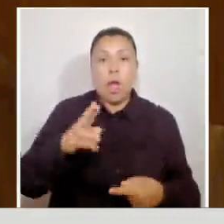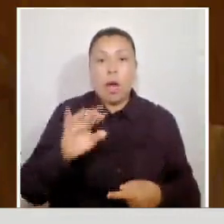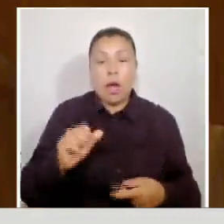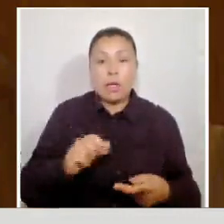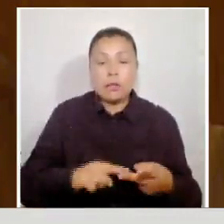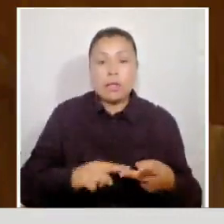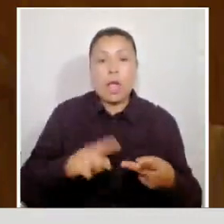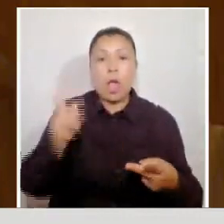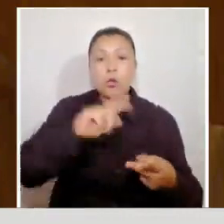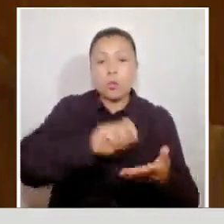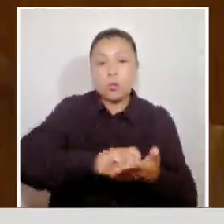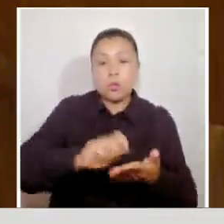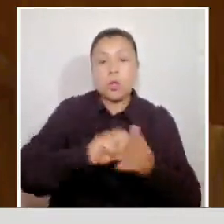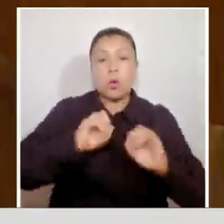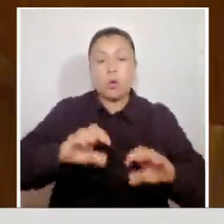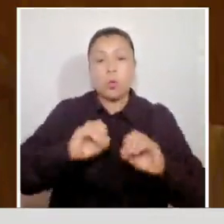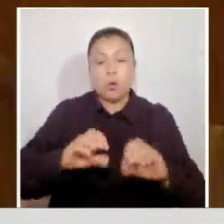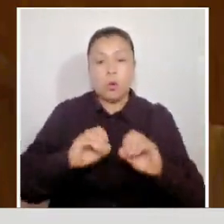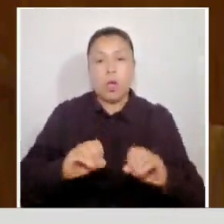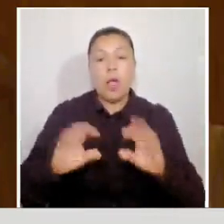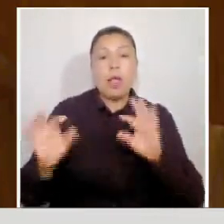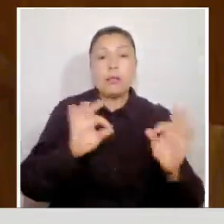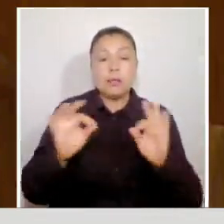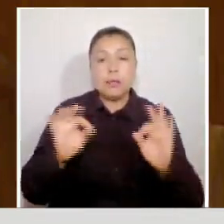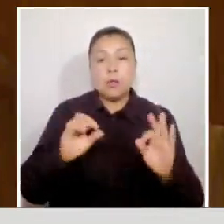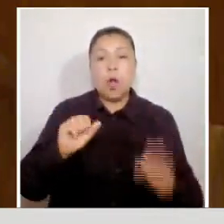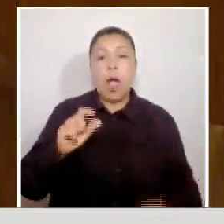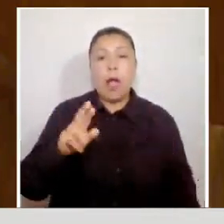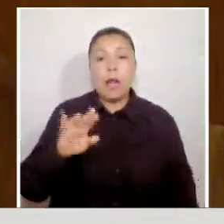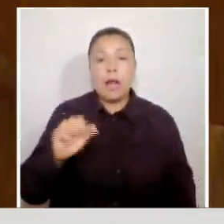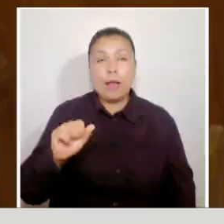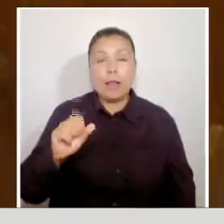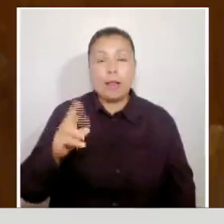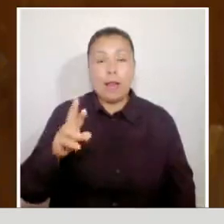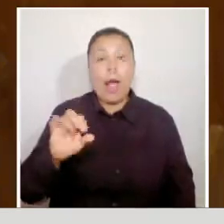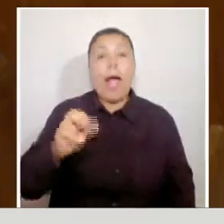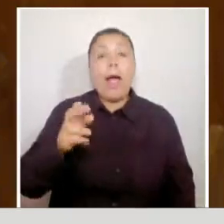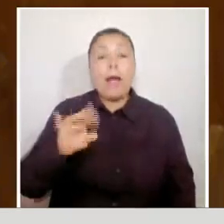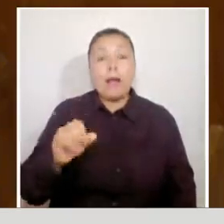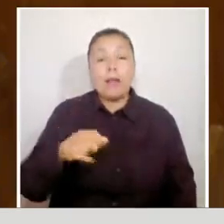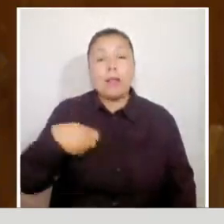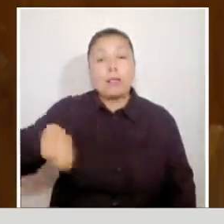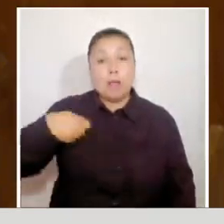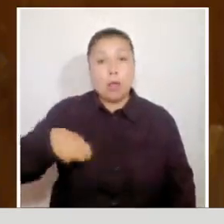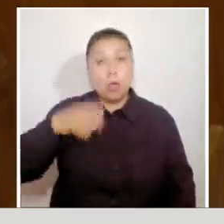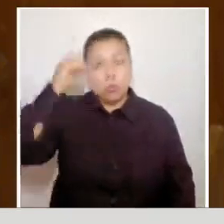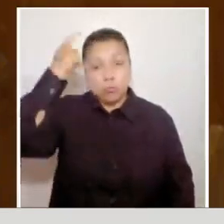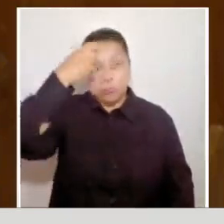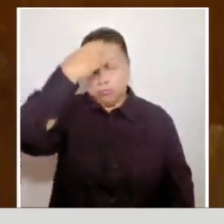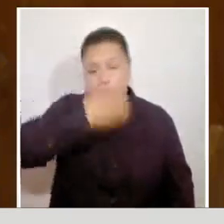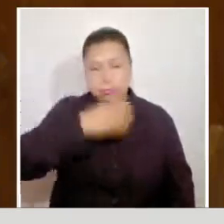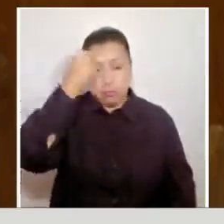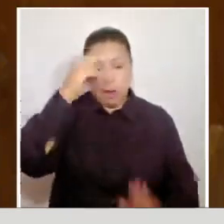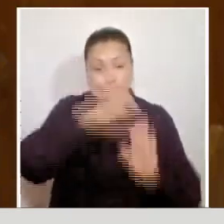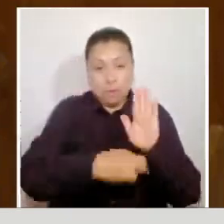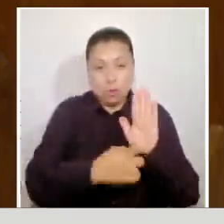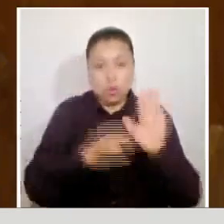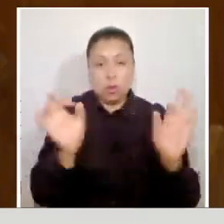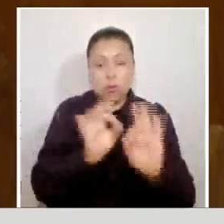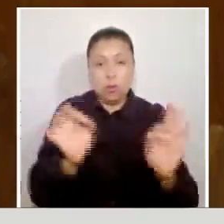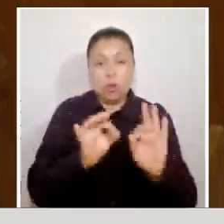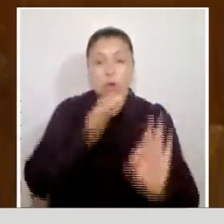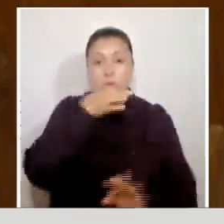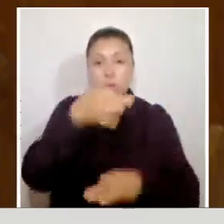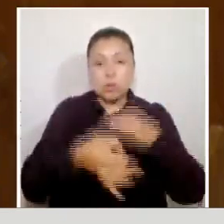subsecretaria de Educación señora Alejandra arratia el senador en su calidad de autores el contenido del proyecto de ley señalando que las